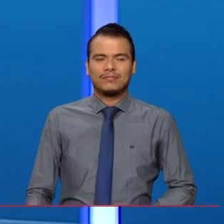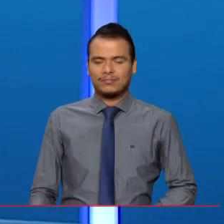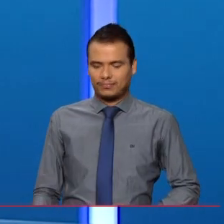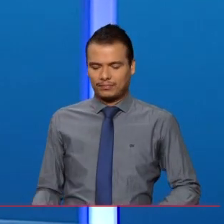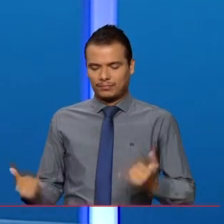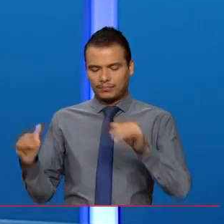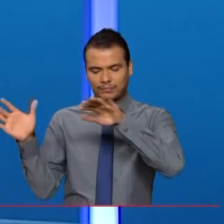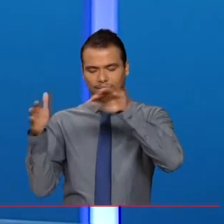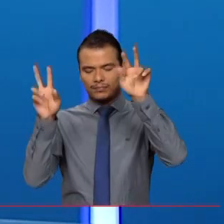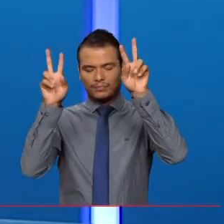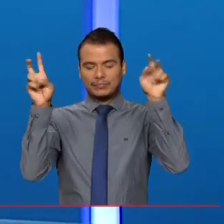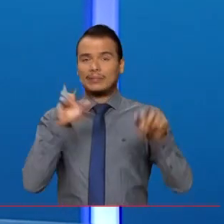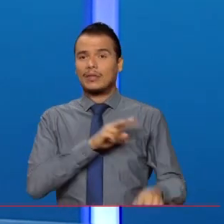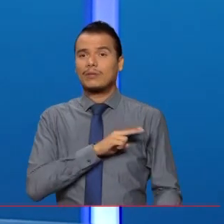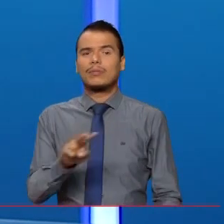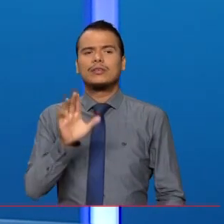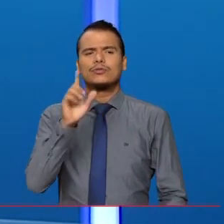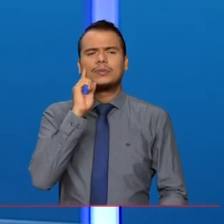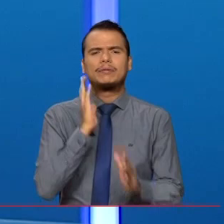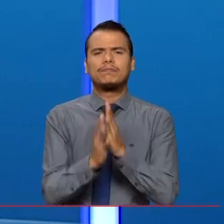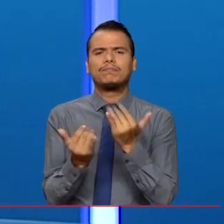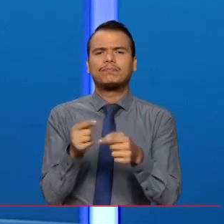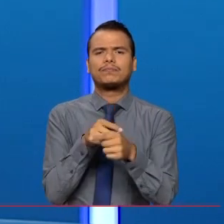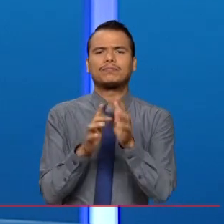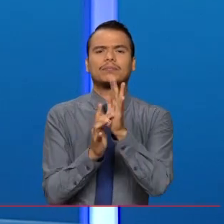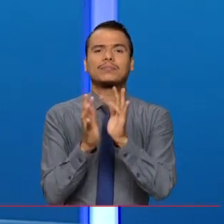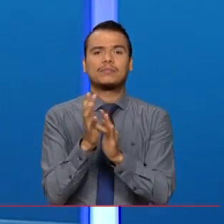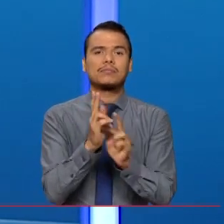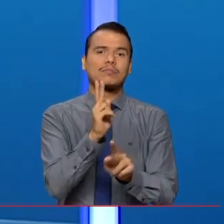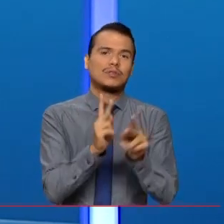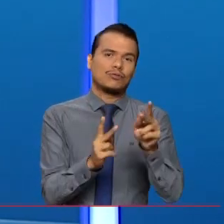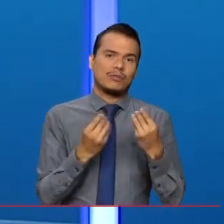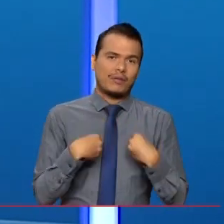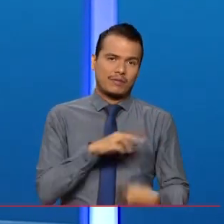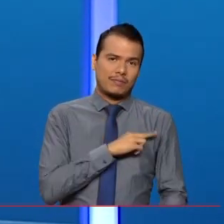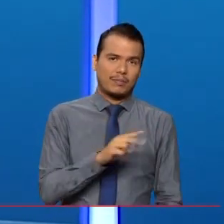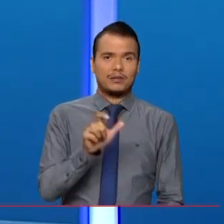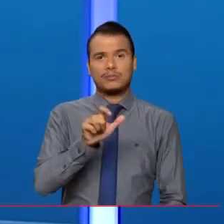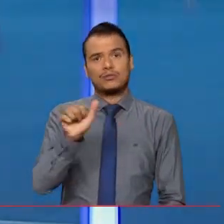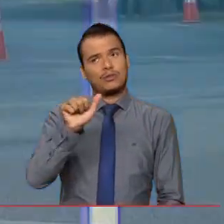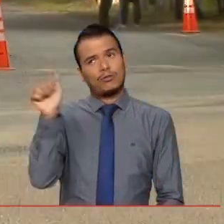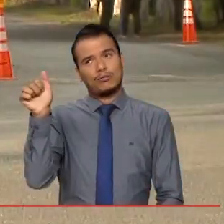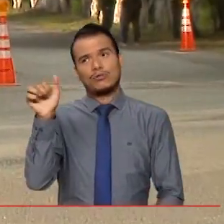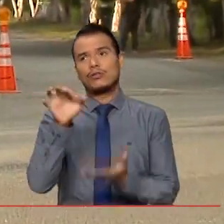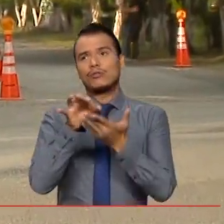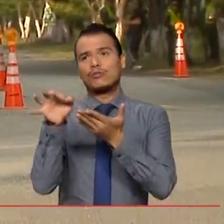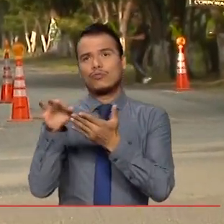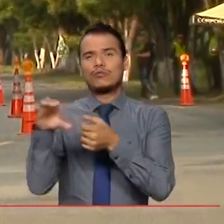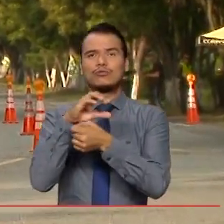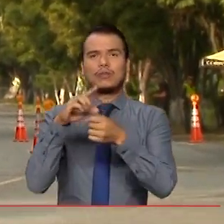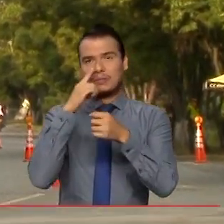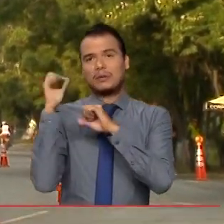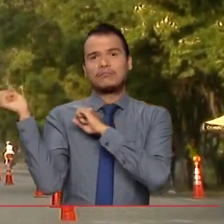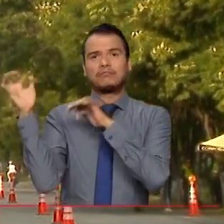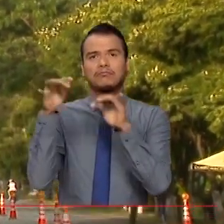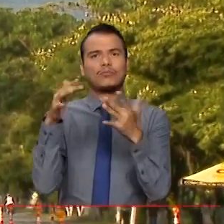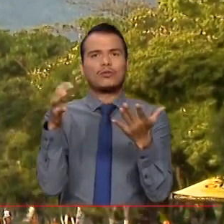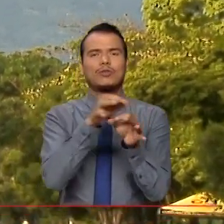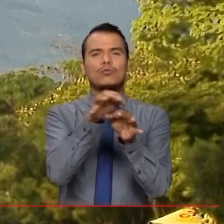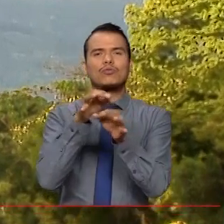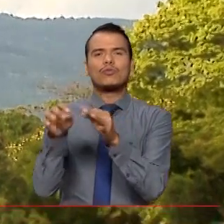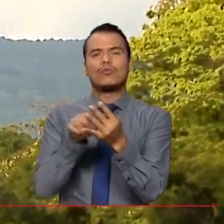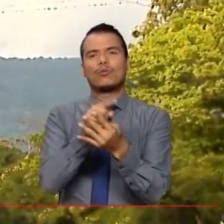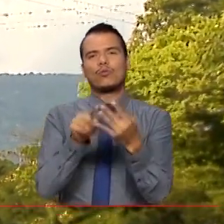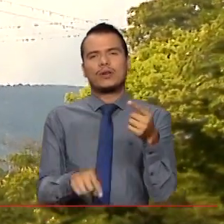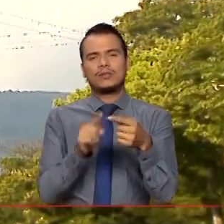Hablamos ahora del Valle del Cauca porque en esta Semana Santa propios y turistas podrán disfrutar de los pueblos mágicos Ginebra, Calima el